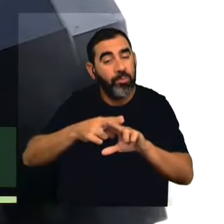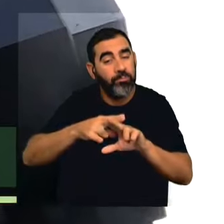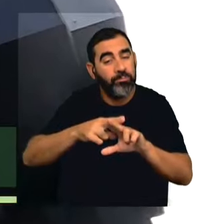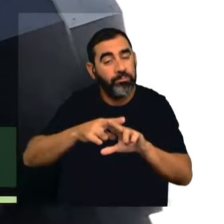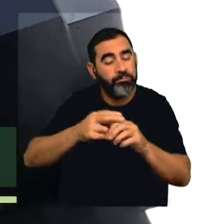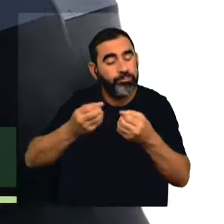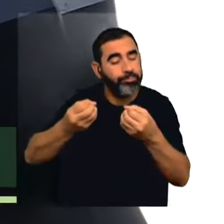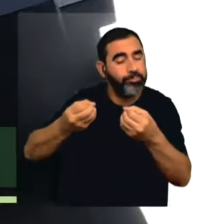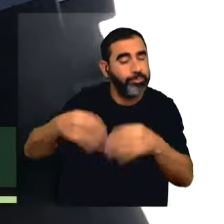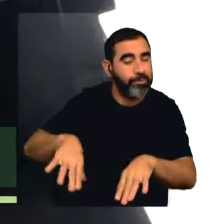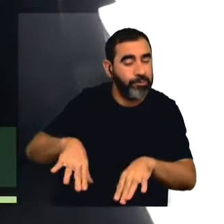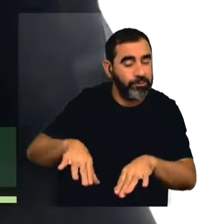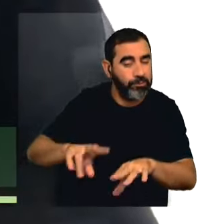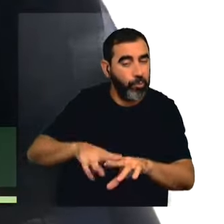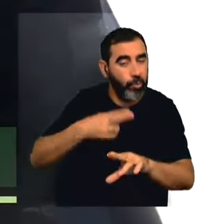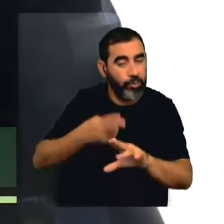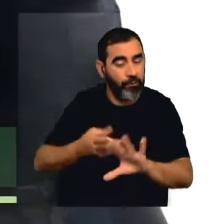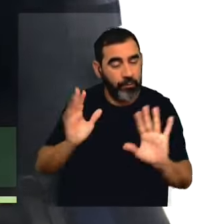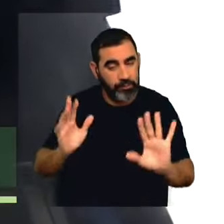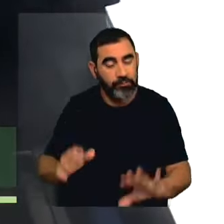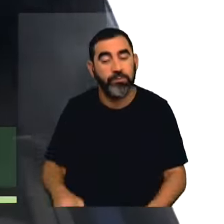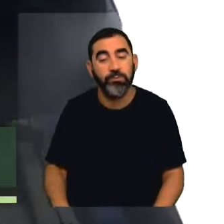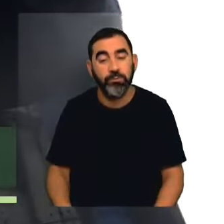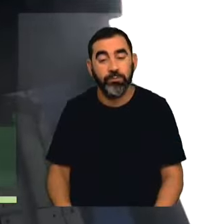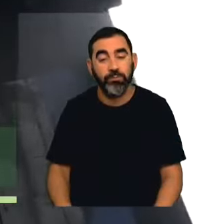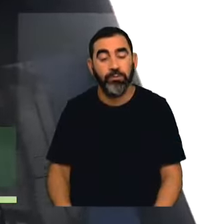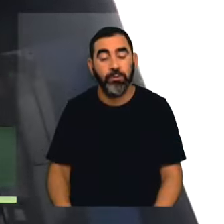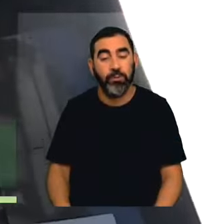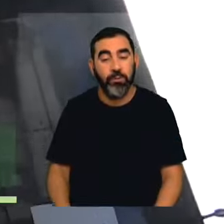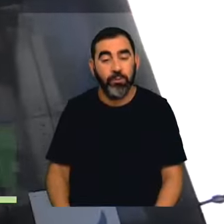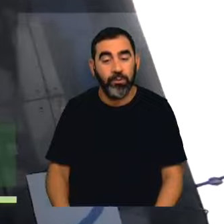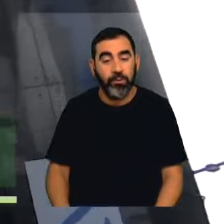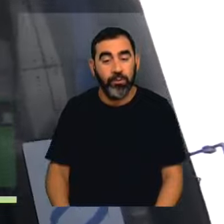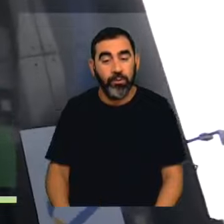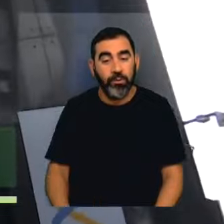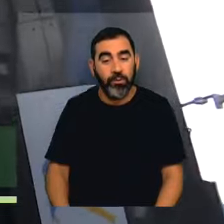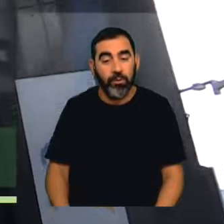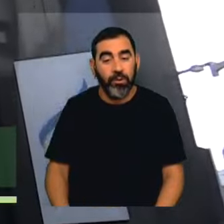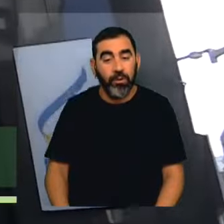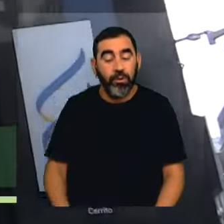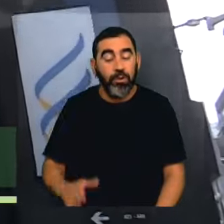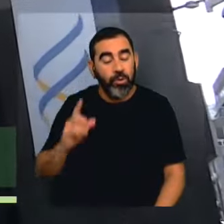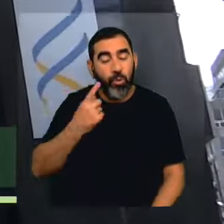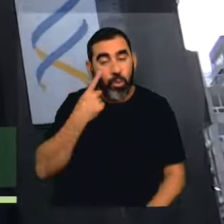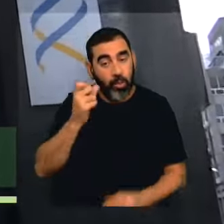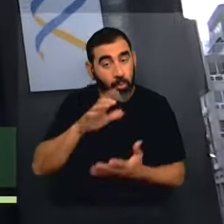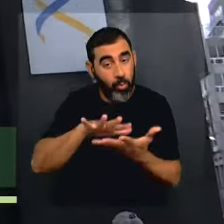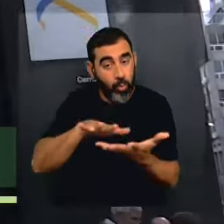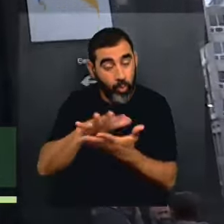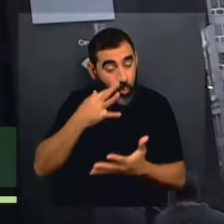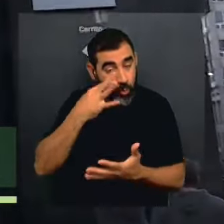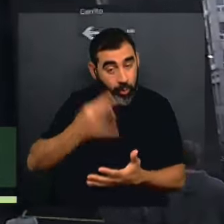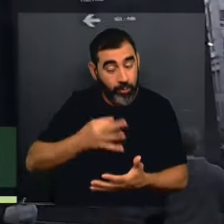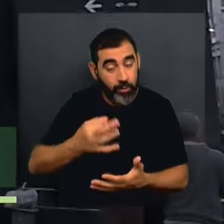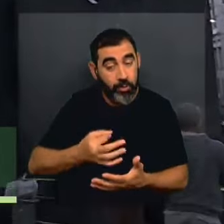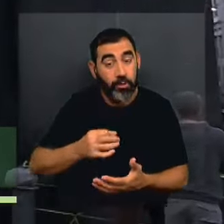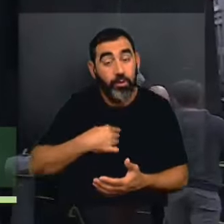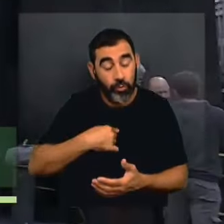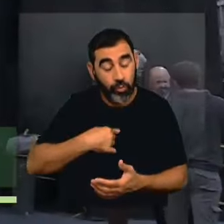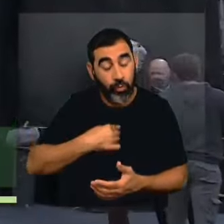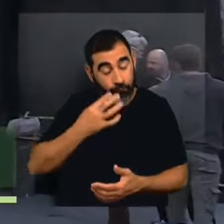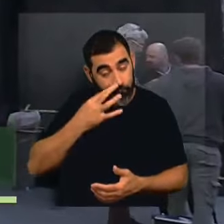rápido la buena imagen de lo que cuesta recuperarla este y creo que no no hay plena conciencia de por supuesto y yo en esto